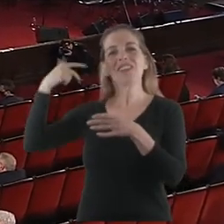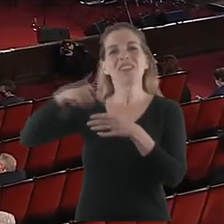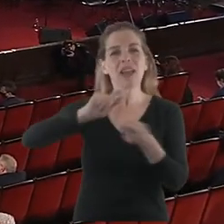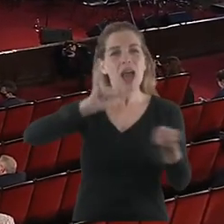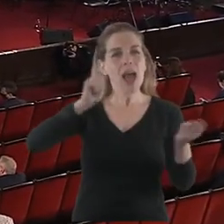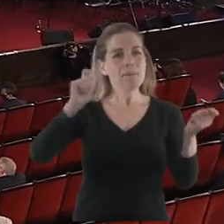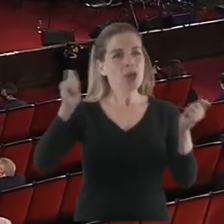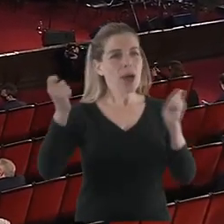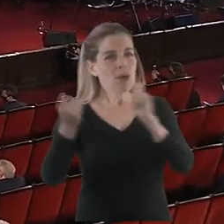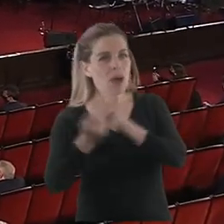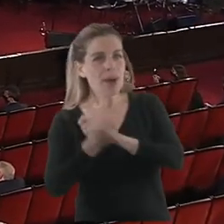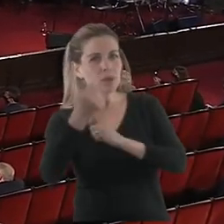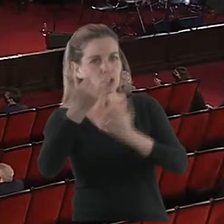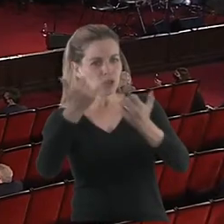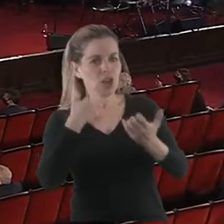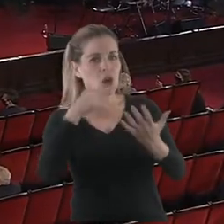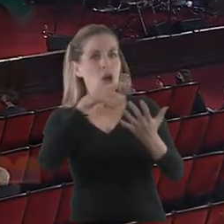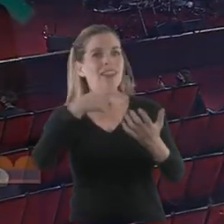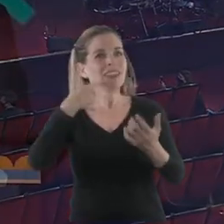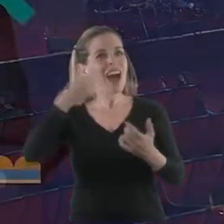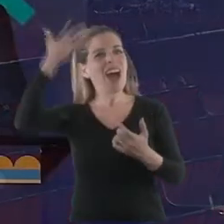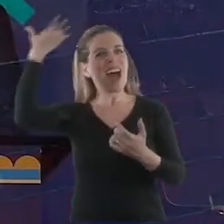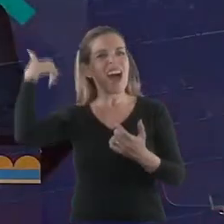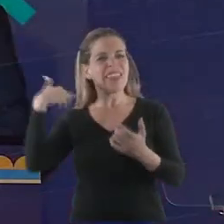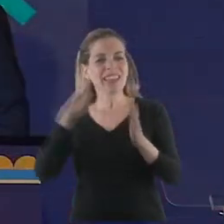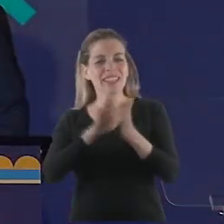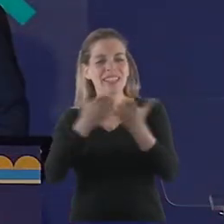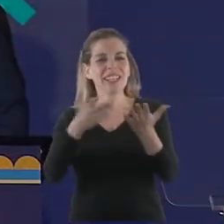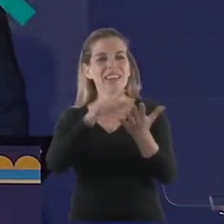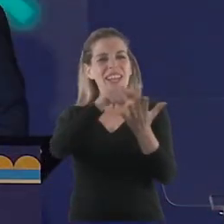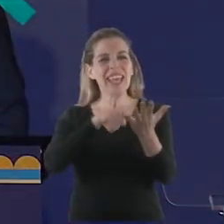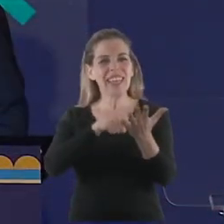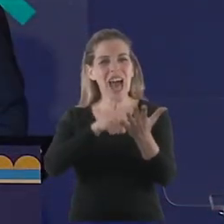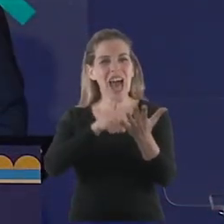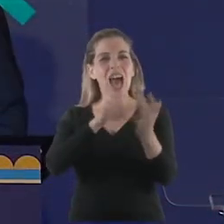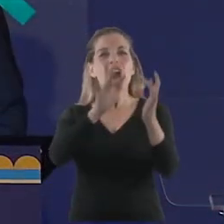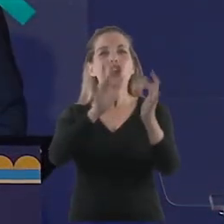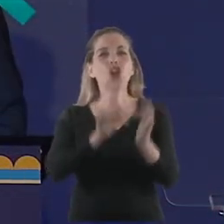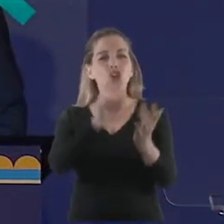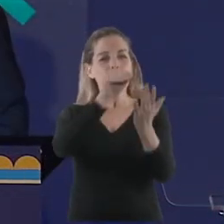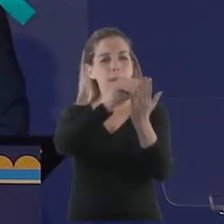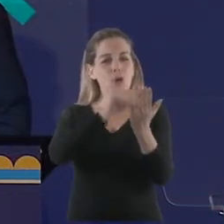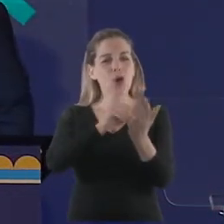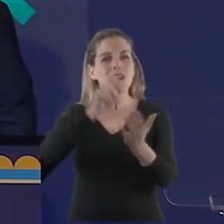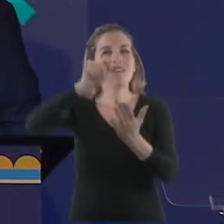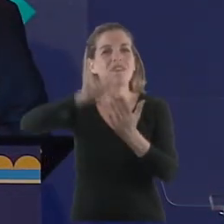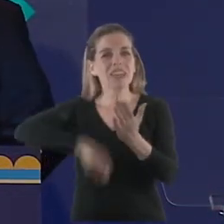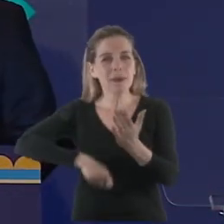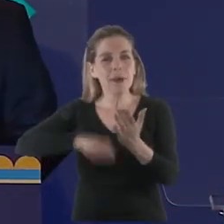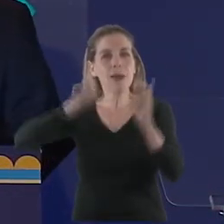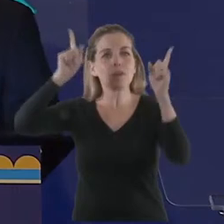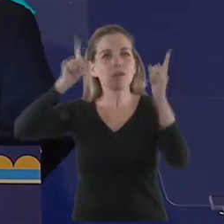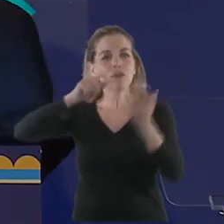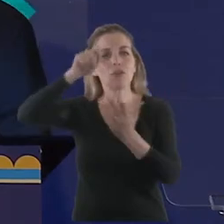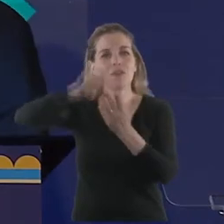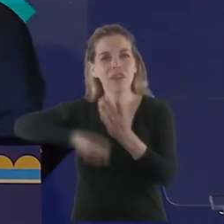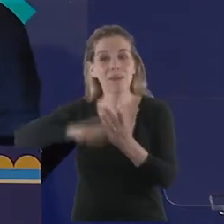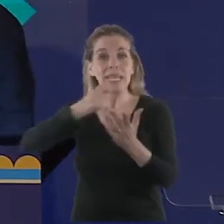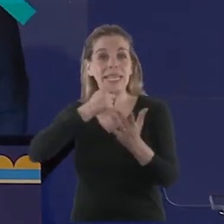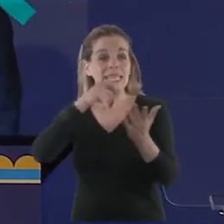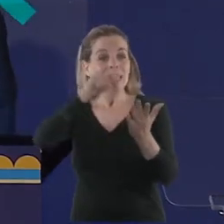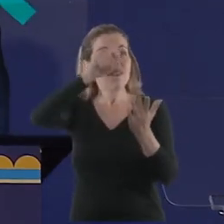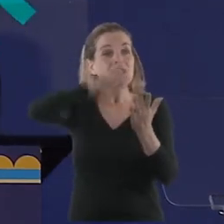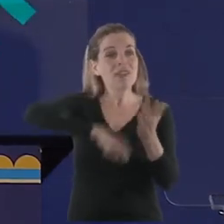Cuando en esa libretita no te anotaban la materia, la firma y la nota, después había problemas y dificultades para